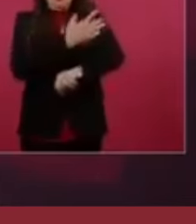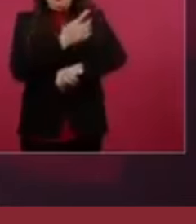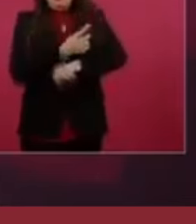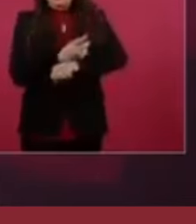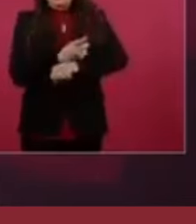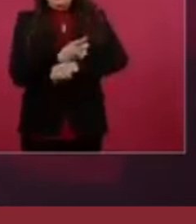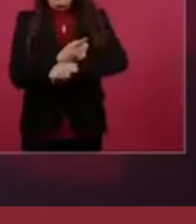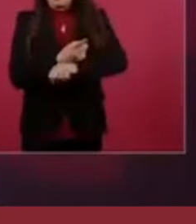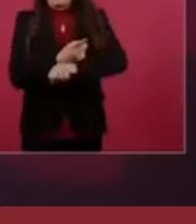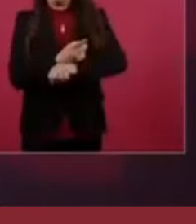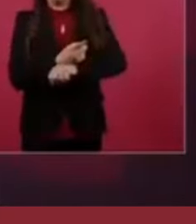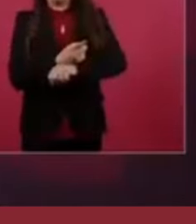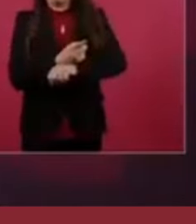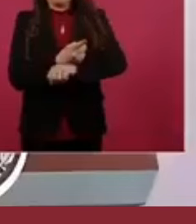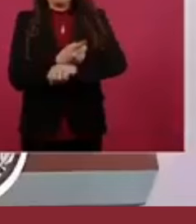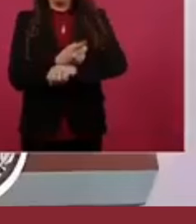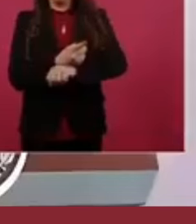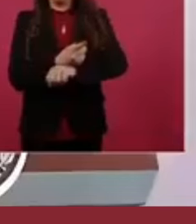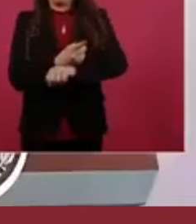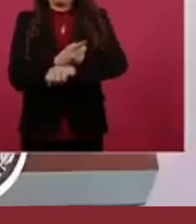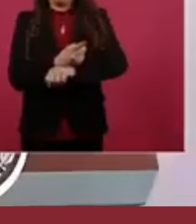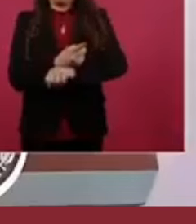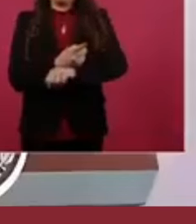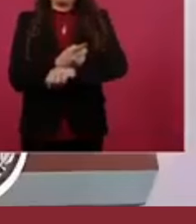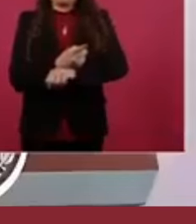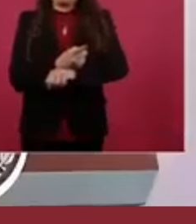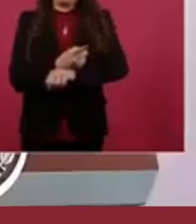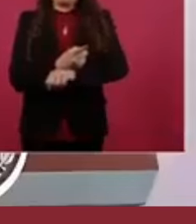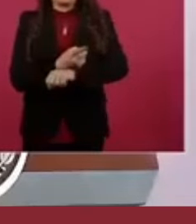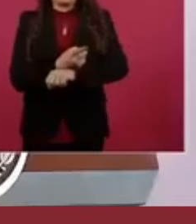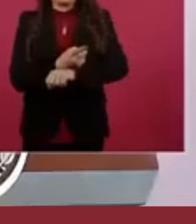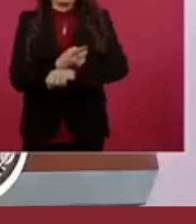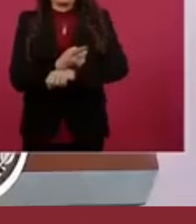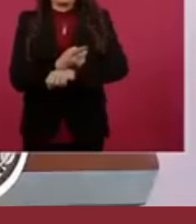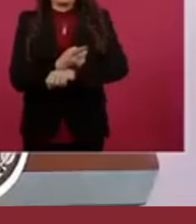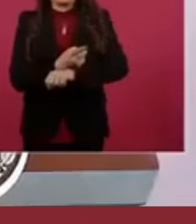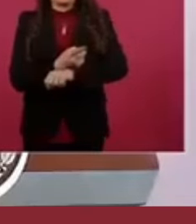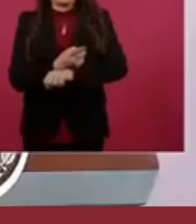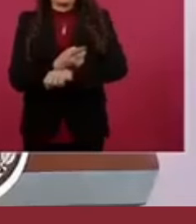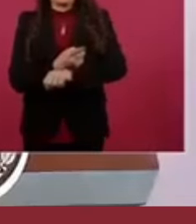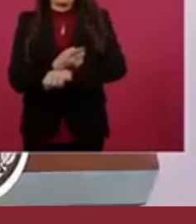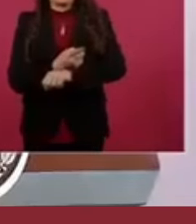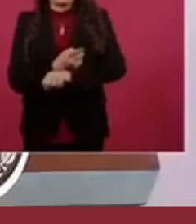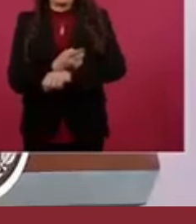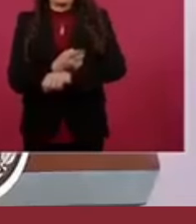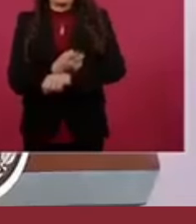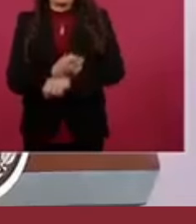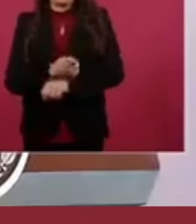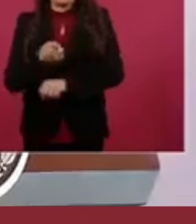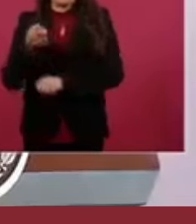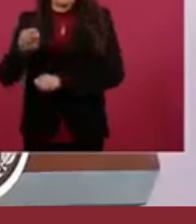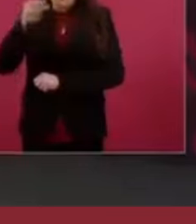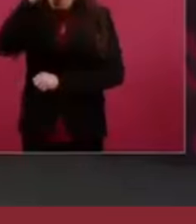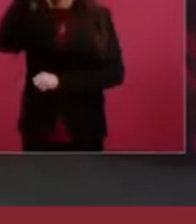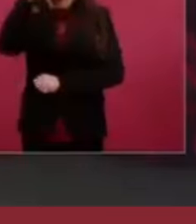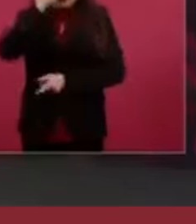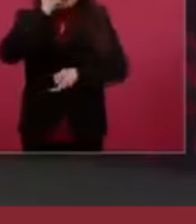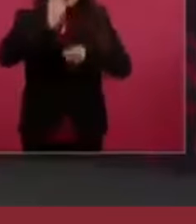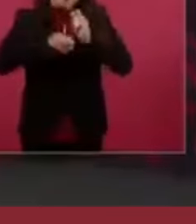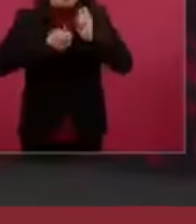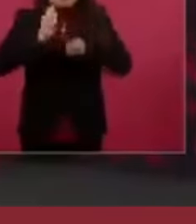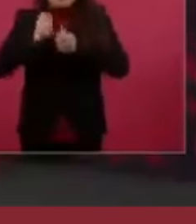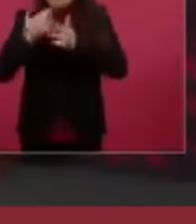dos semanas las ministras loreta Ortiz y lenia batres guadarrama estarán a cargo de la comisión de receso de la corte